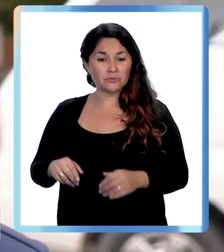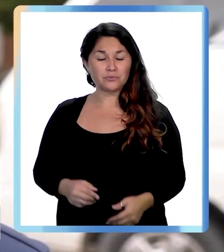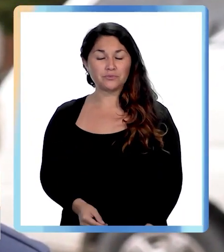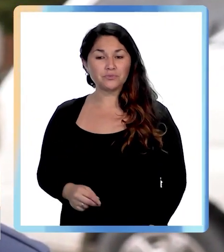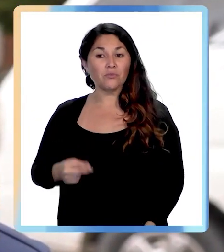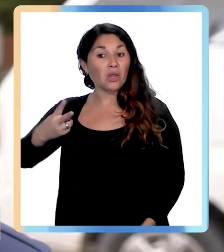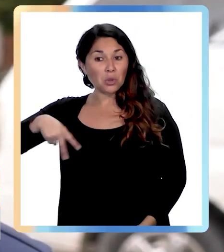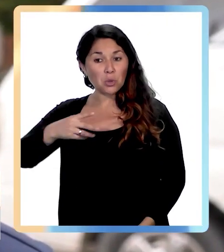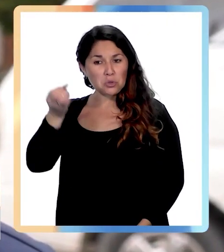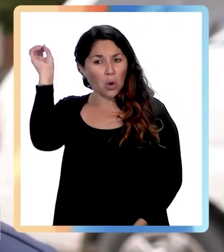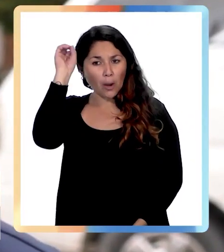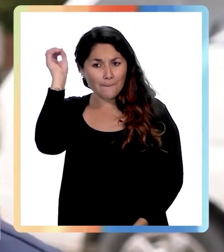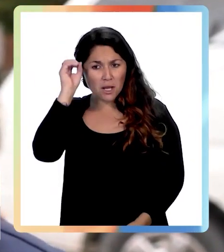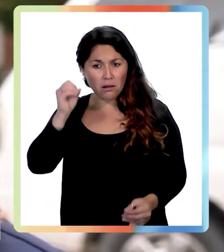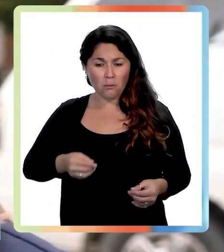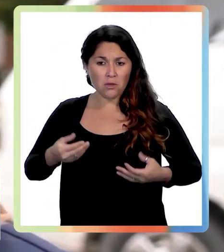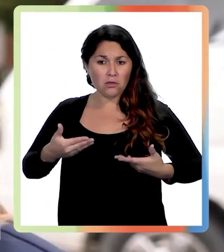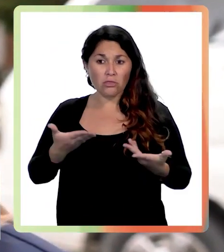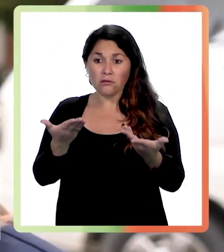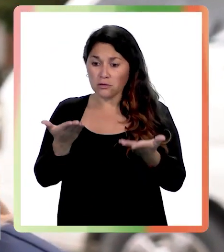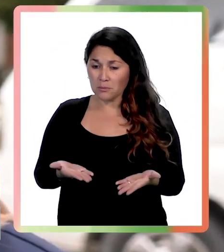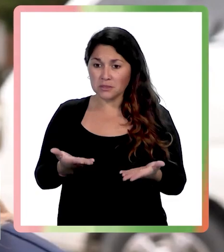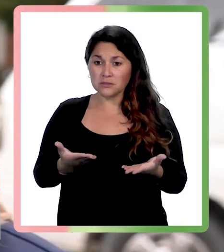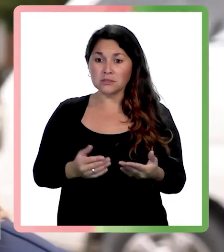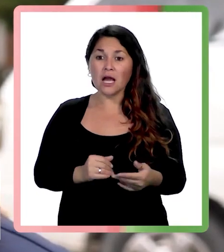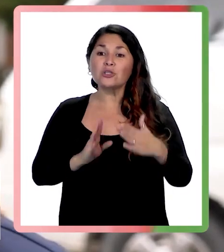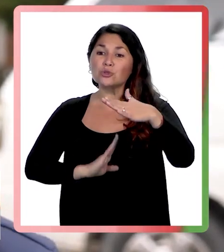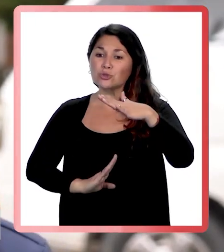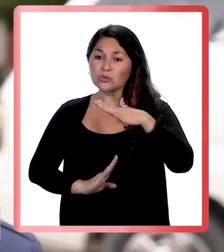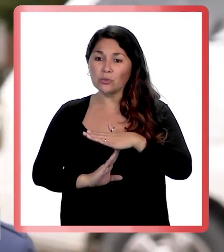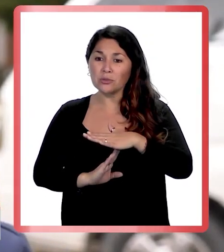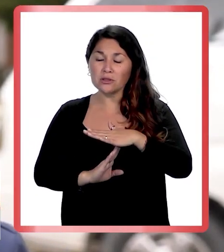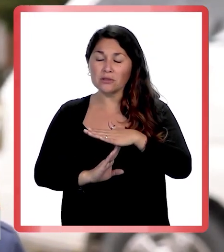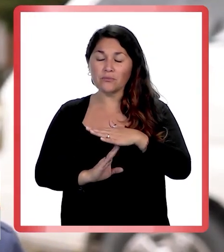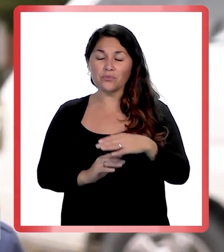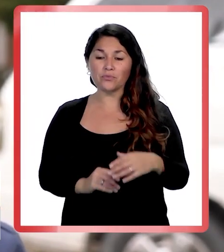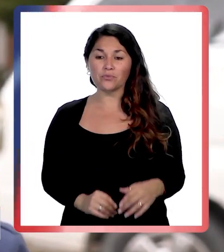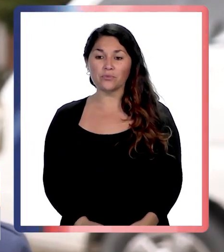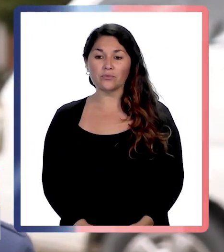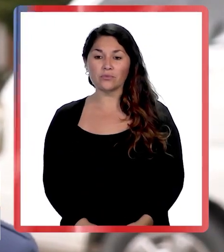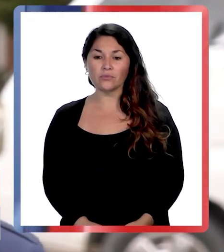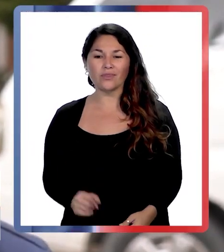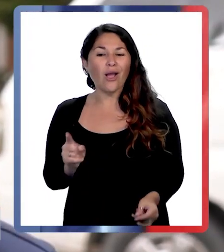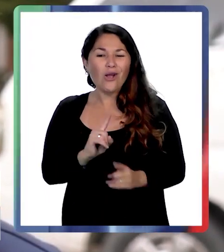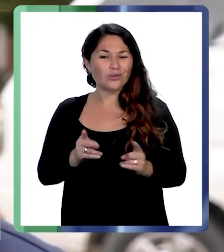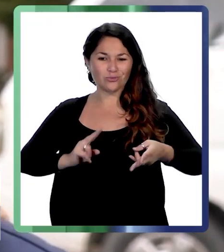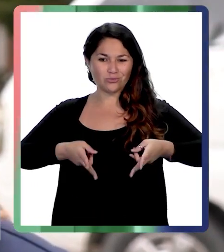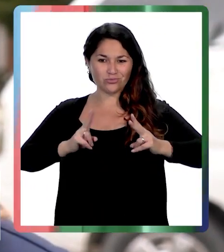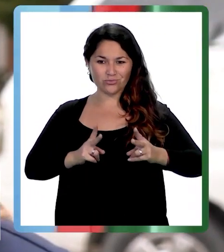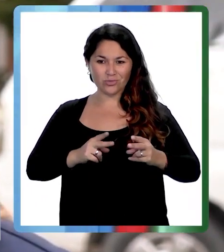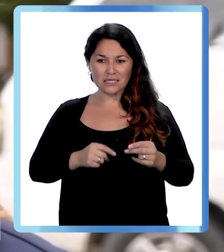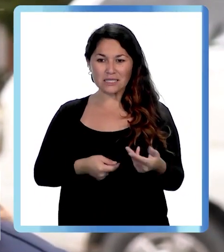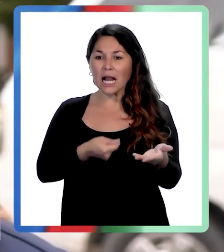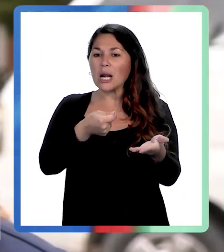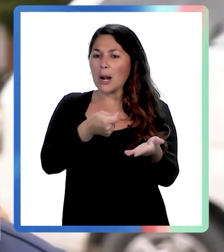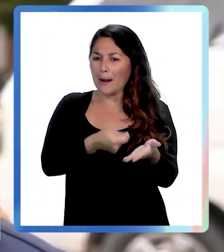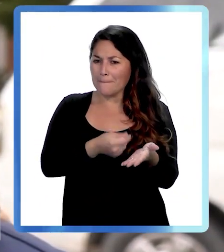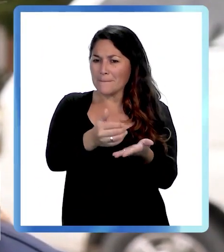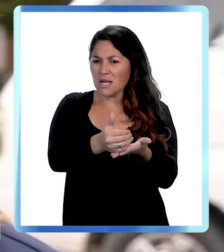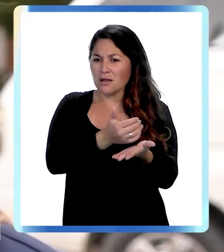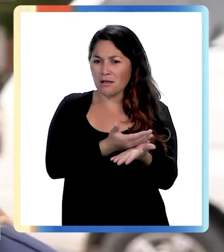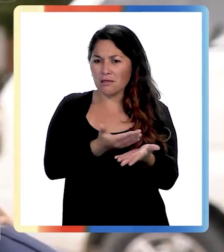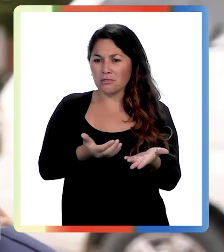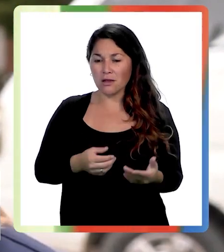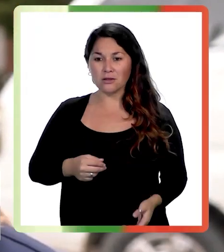además vamos a tomar las acciones legales para suspender y no permitir que se efectúen los cobros que